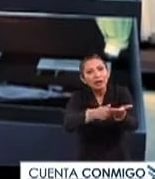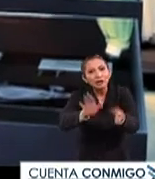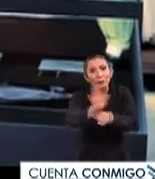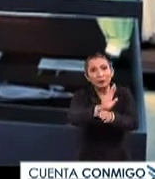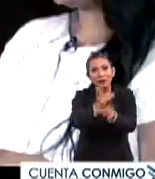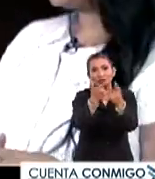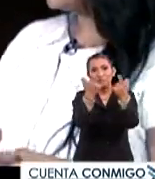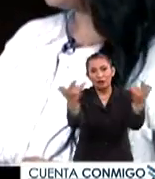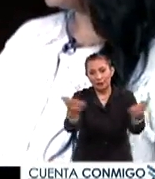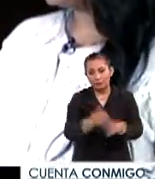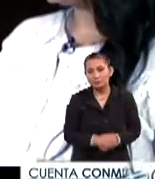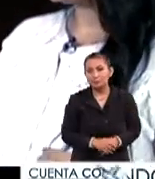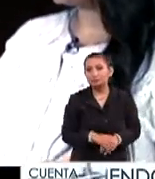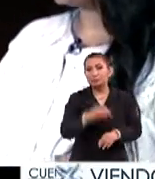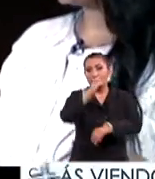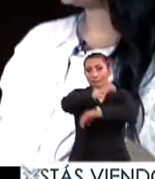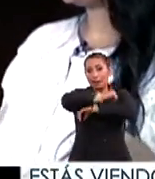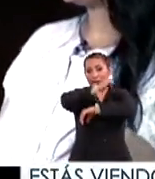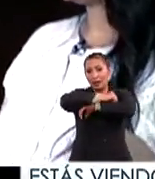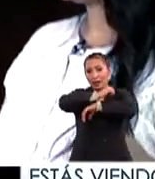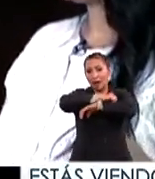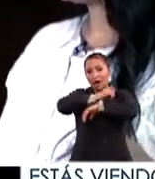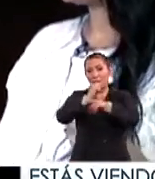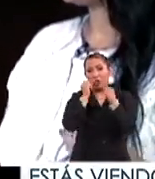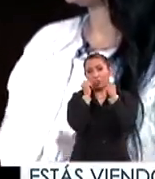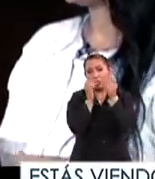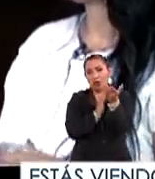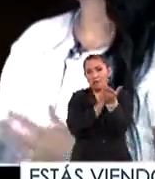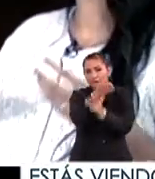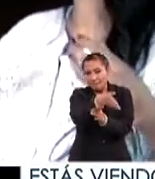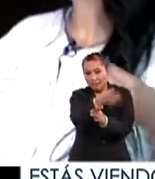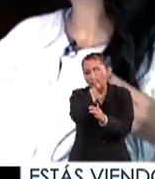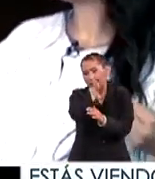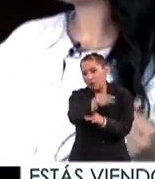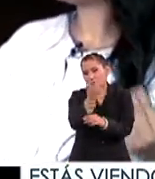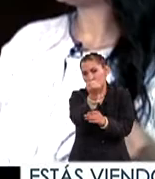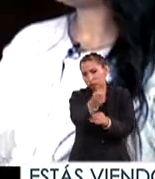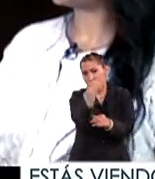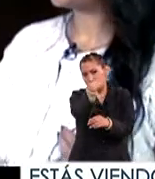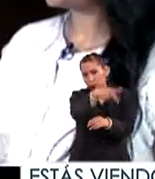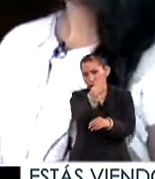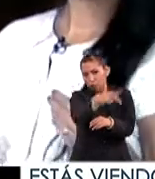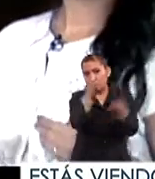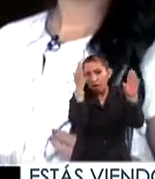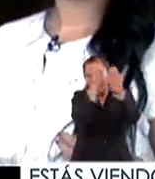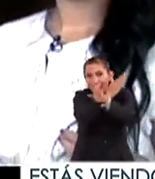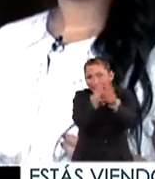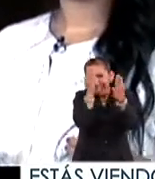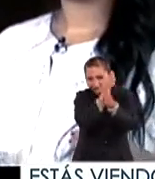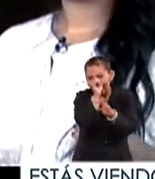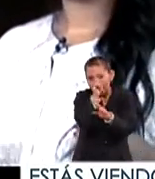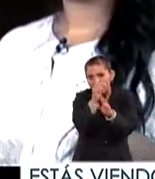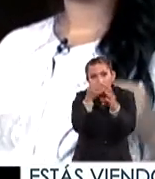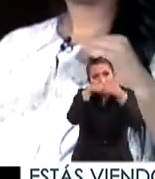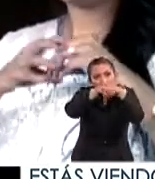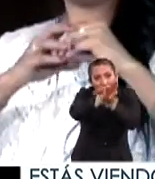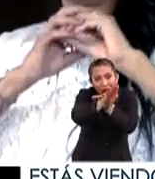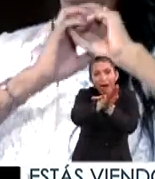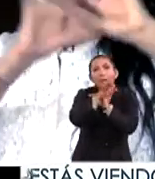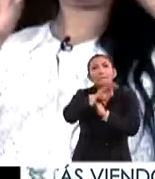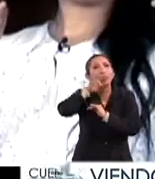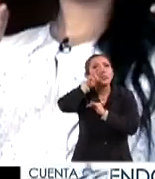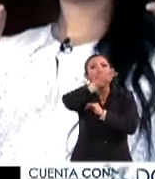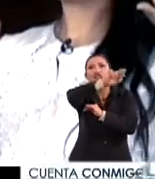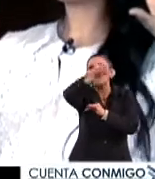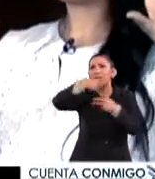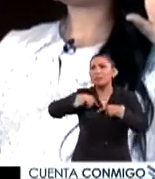parte de la trama. En La Ventana Indiscreta, que es como la clásica del voyeur, pues puedes